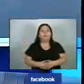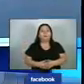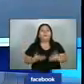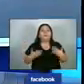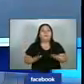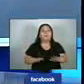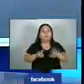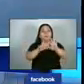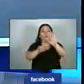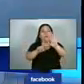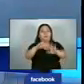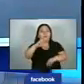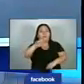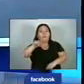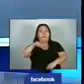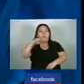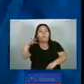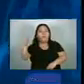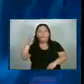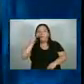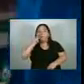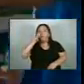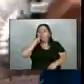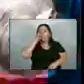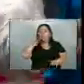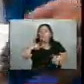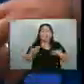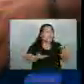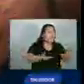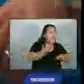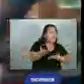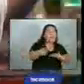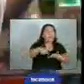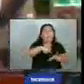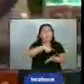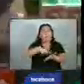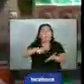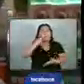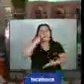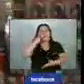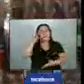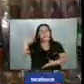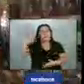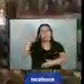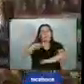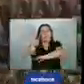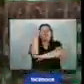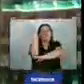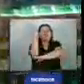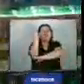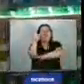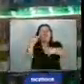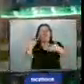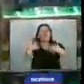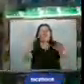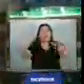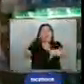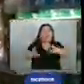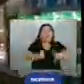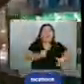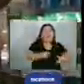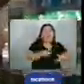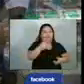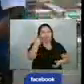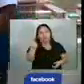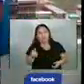Más de 60.000 cigarrillos decomisados en comercios no autorizados en el Departamento de la Libertad fueron destruidos por